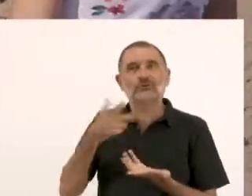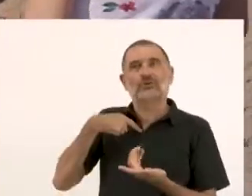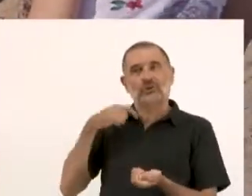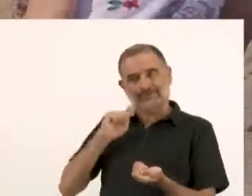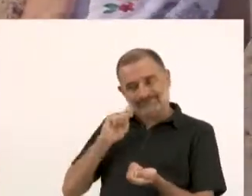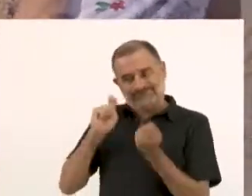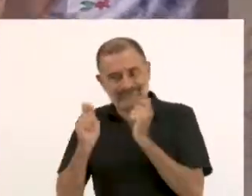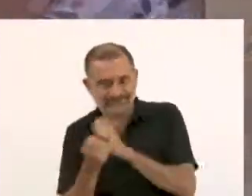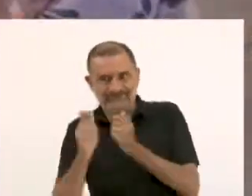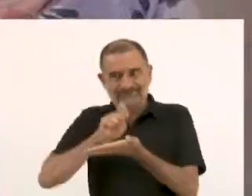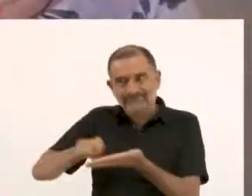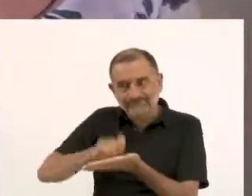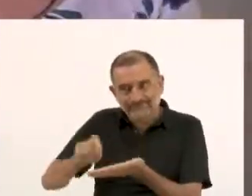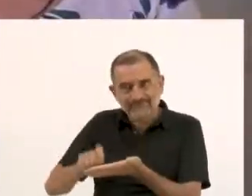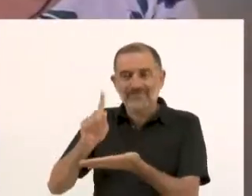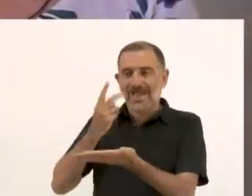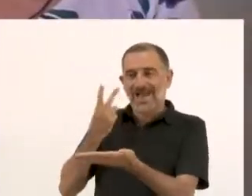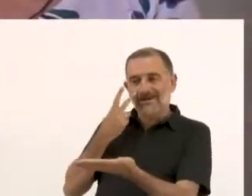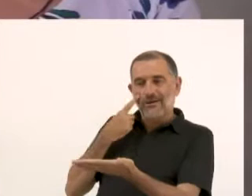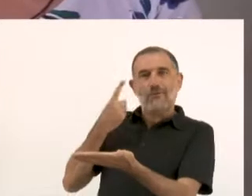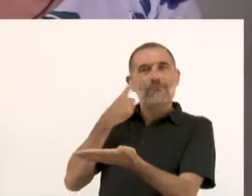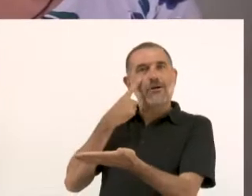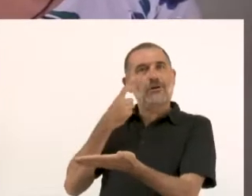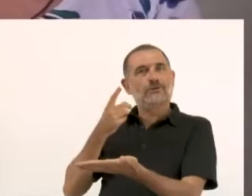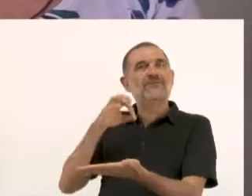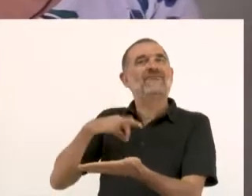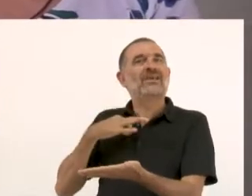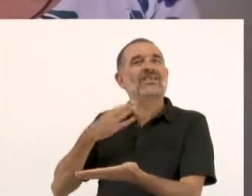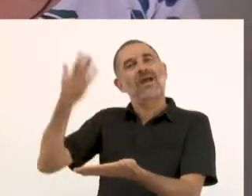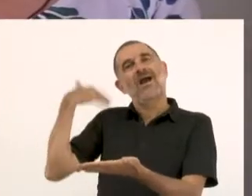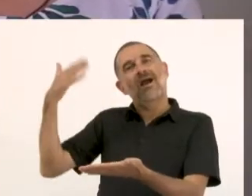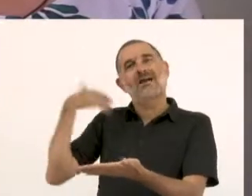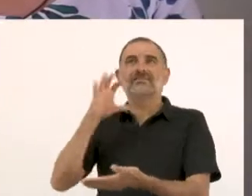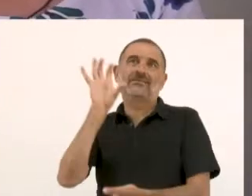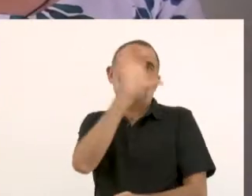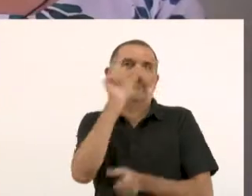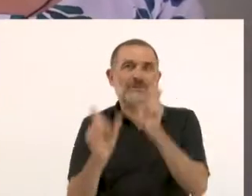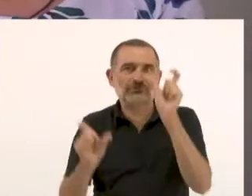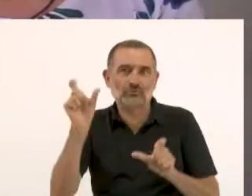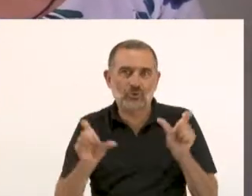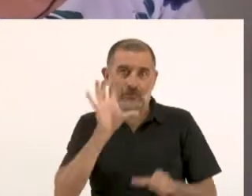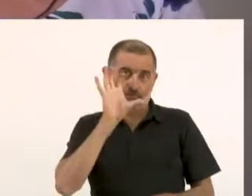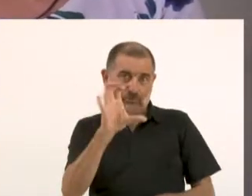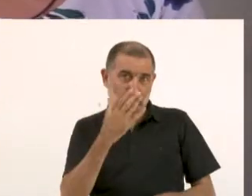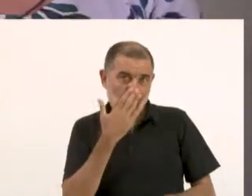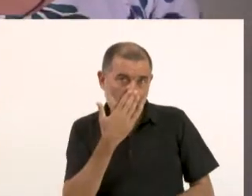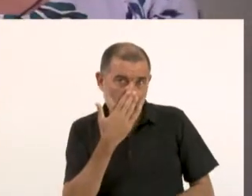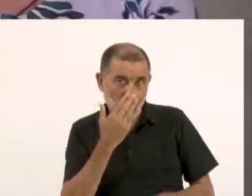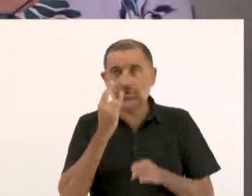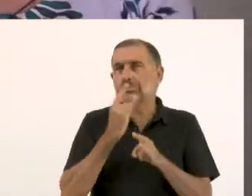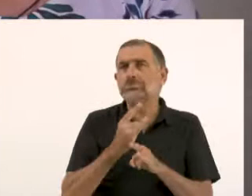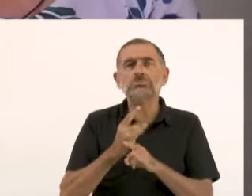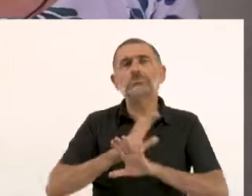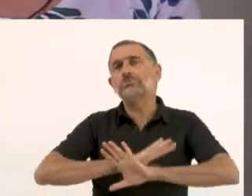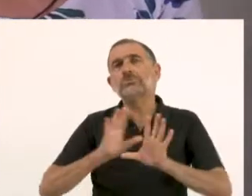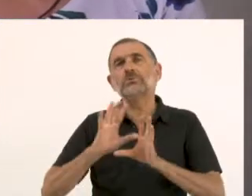ha construido en una narrativa durante el siglo XIX y el siglo XX, donde acá no hay indios. Los indios,